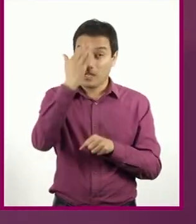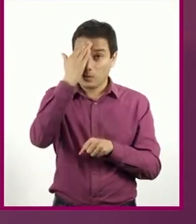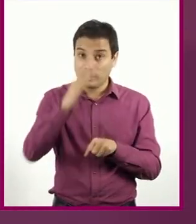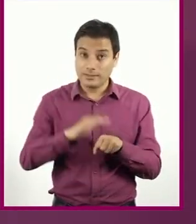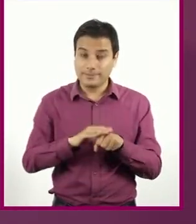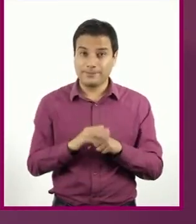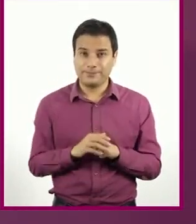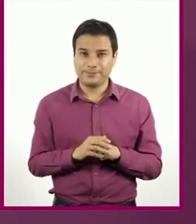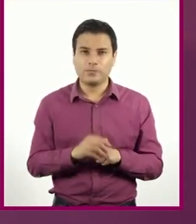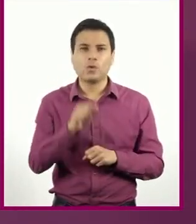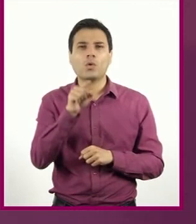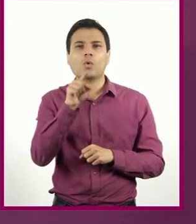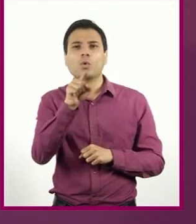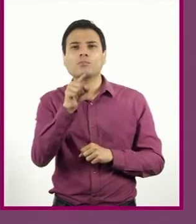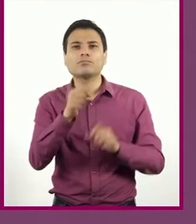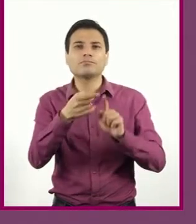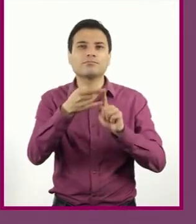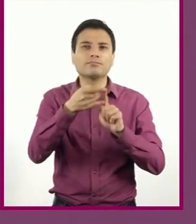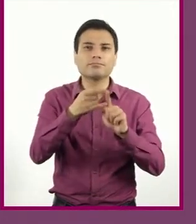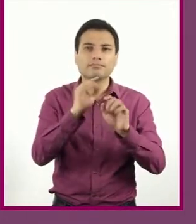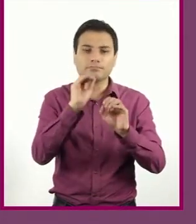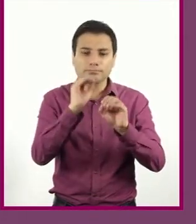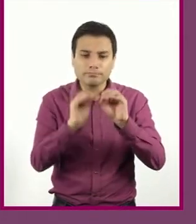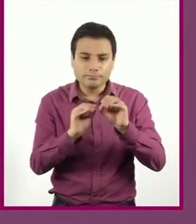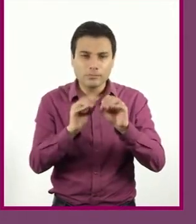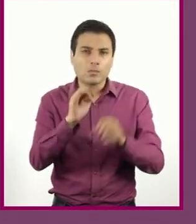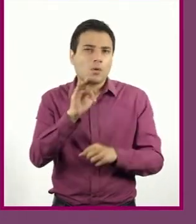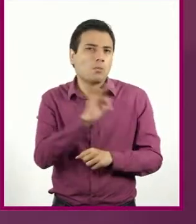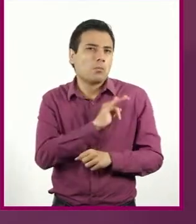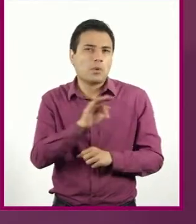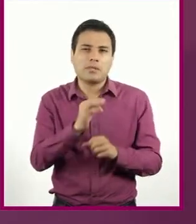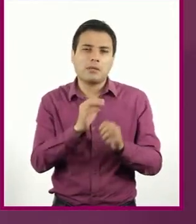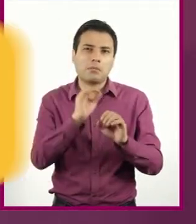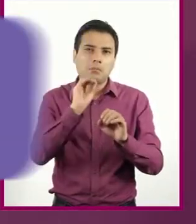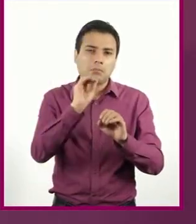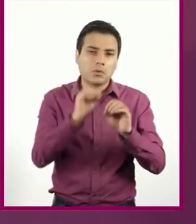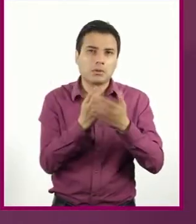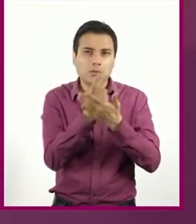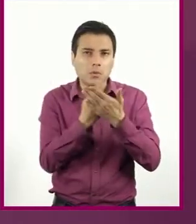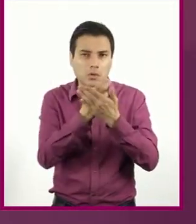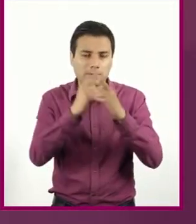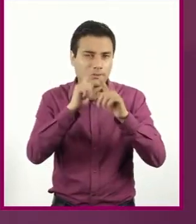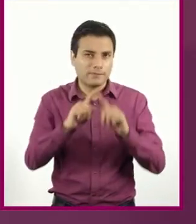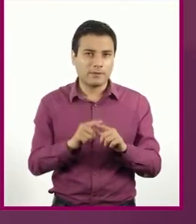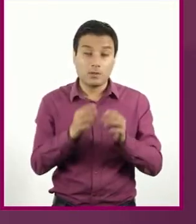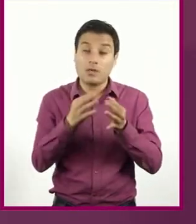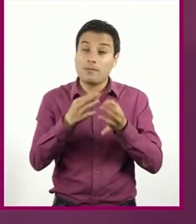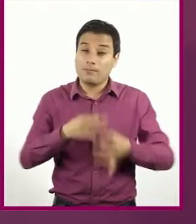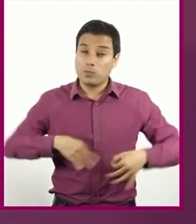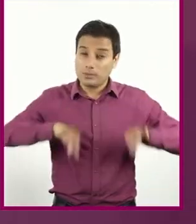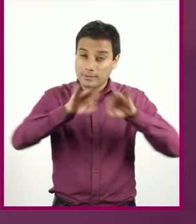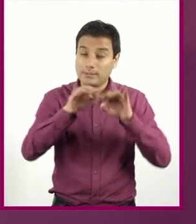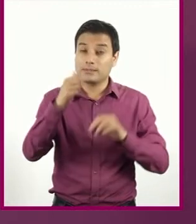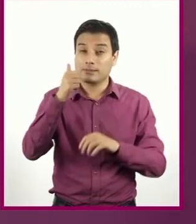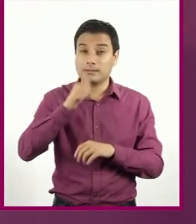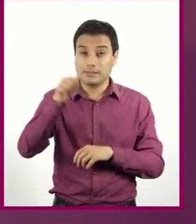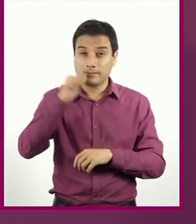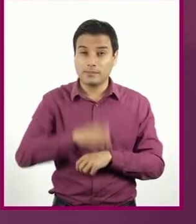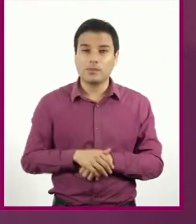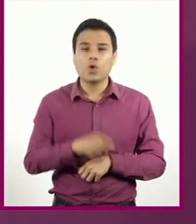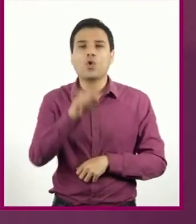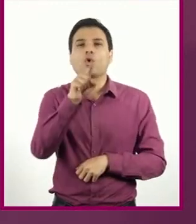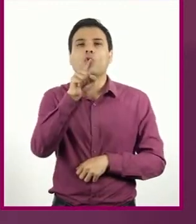de acción pueden tener nuestra narración son variados, pero que lo más importante es seleccionar los que